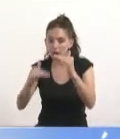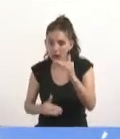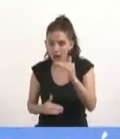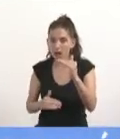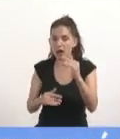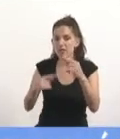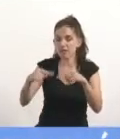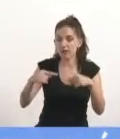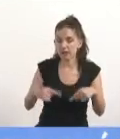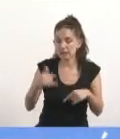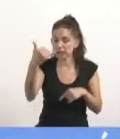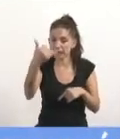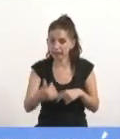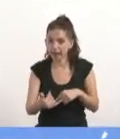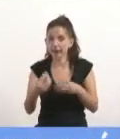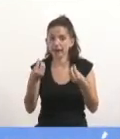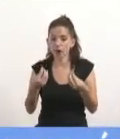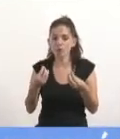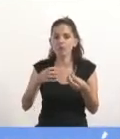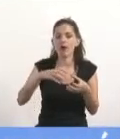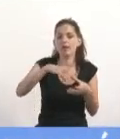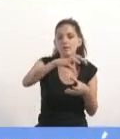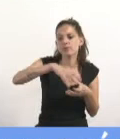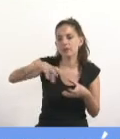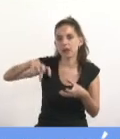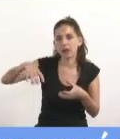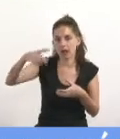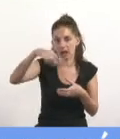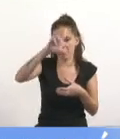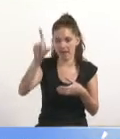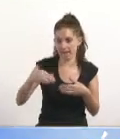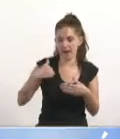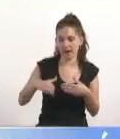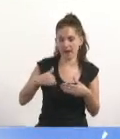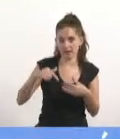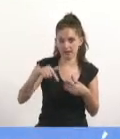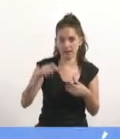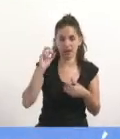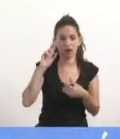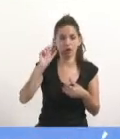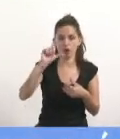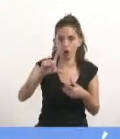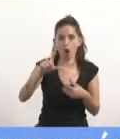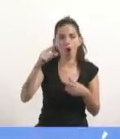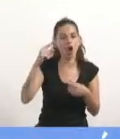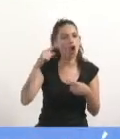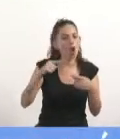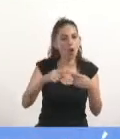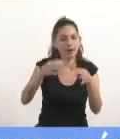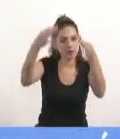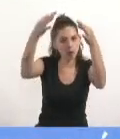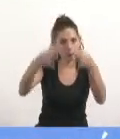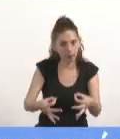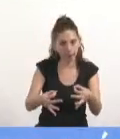asimetrías que hay entre las diversas regiones que tiene nuestro país, estableciendo un rol clave en el sistema científico nacional para